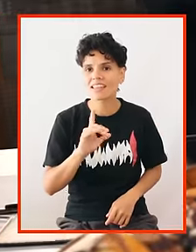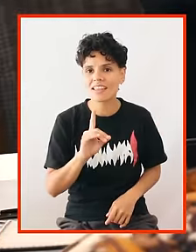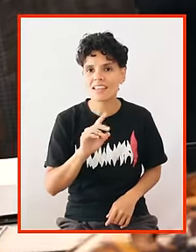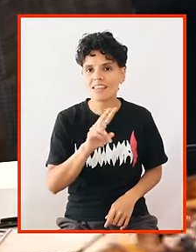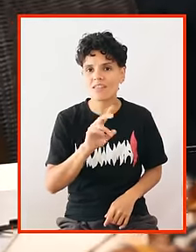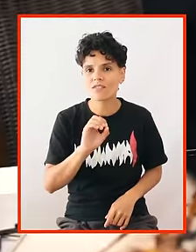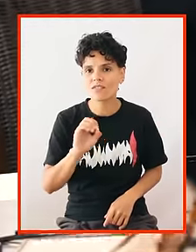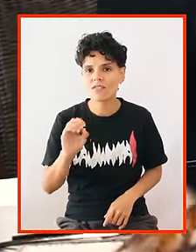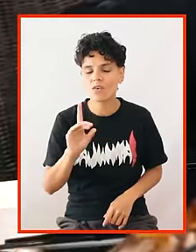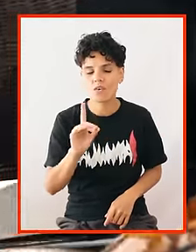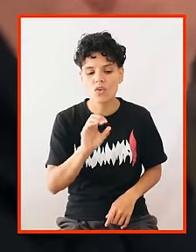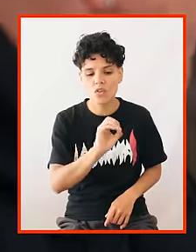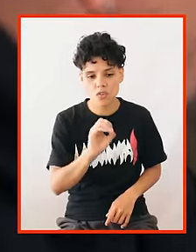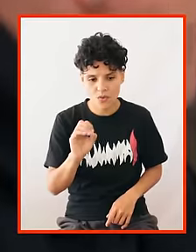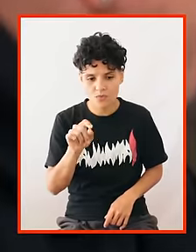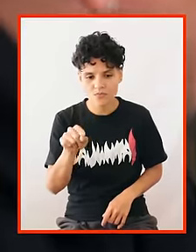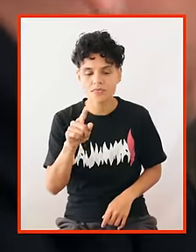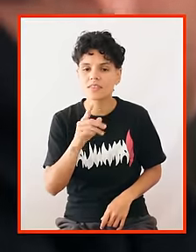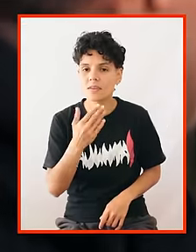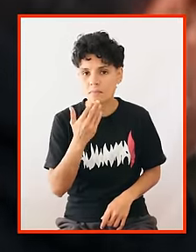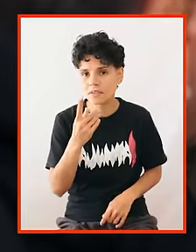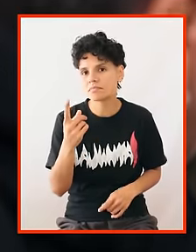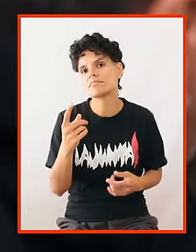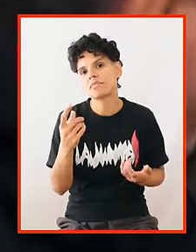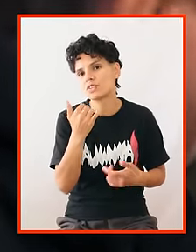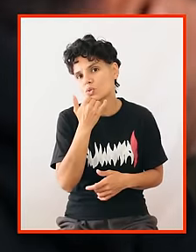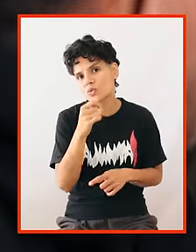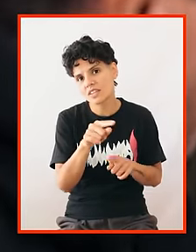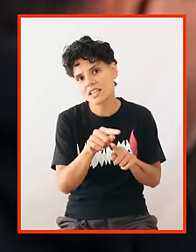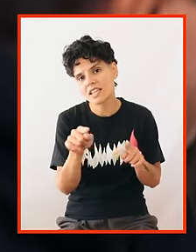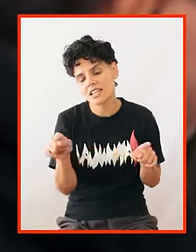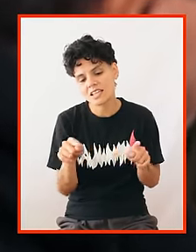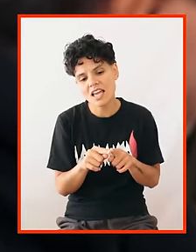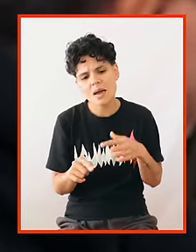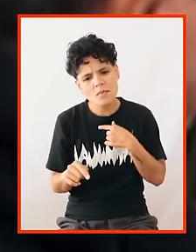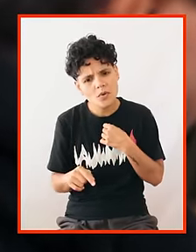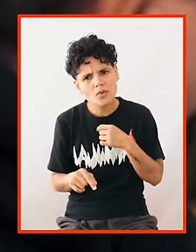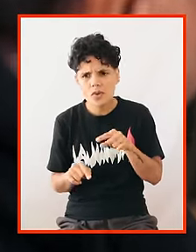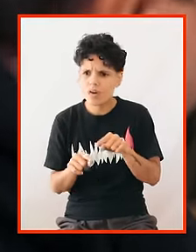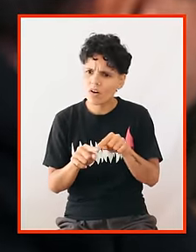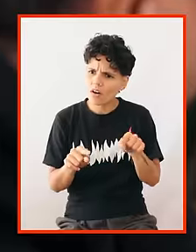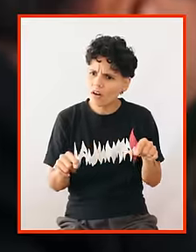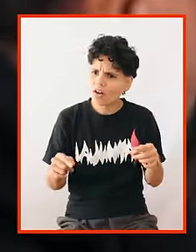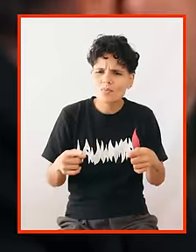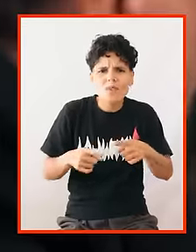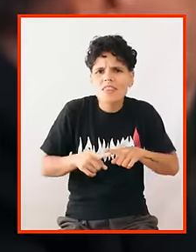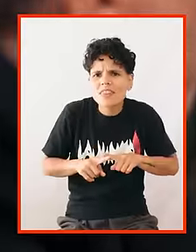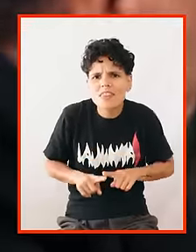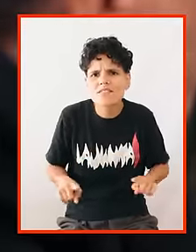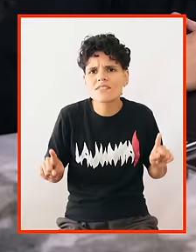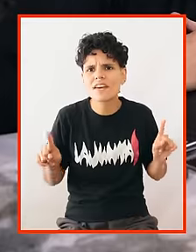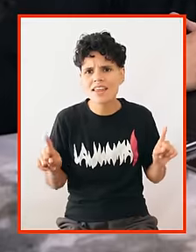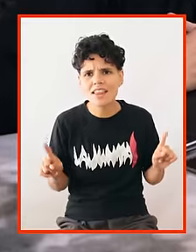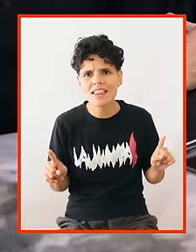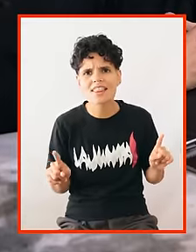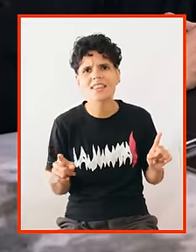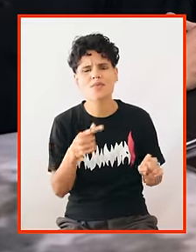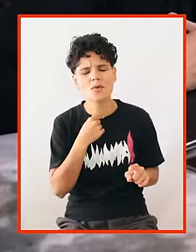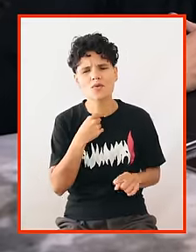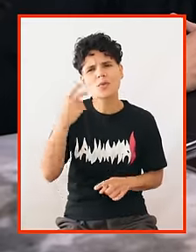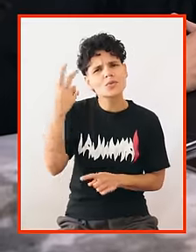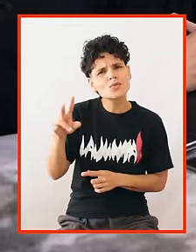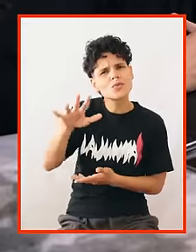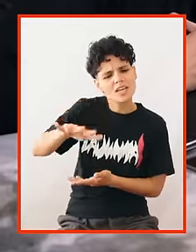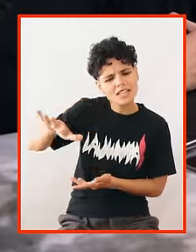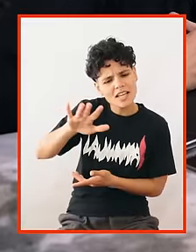hace 4 capítulos atrás. Mira, talentosísimo. Y a mí me dio gusto escuchar la versión, sonaba tan distinta y sonaba como tan como en la estética de